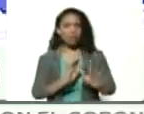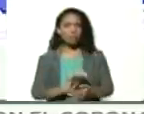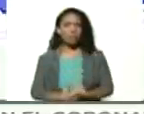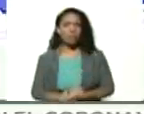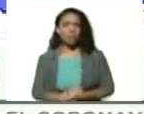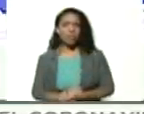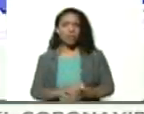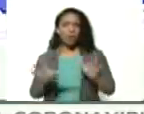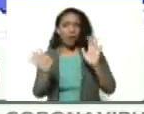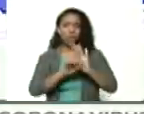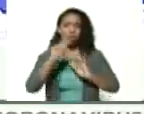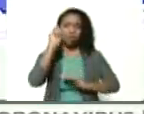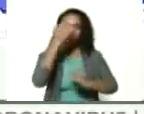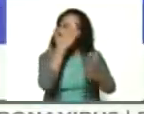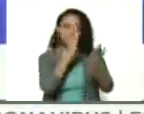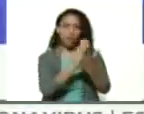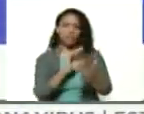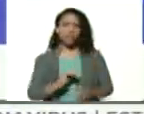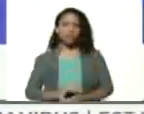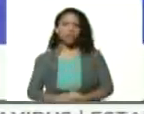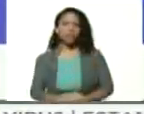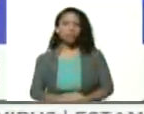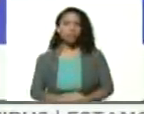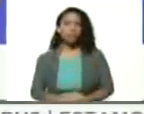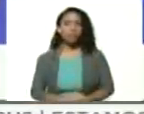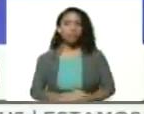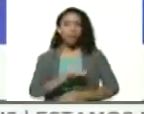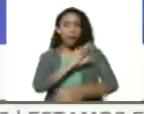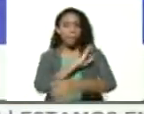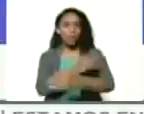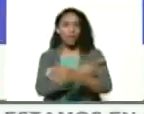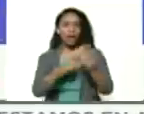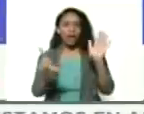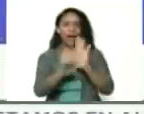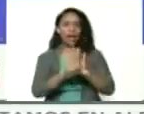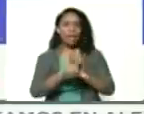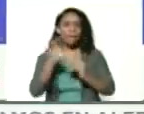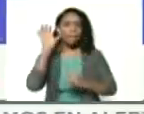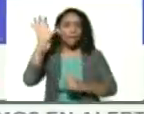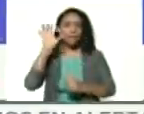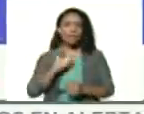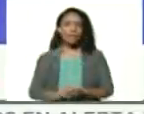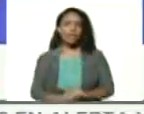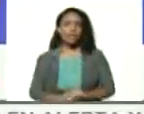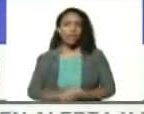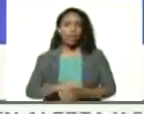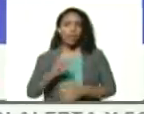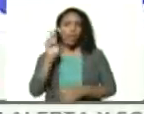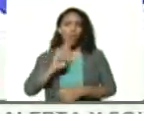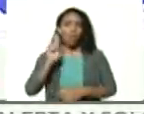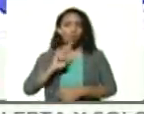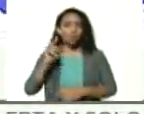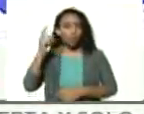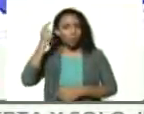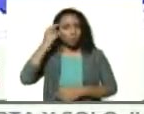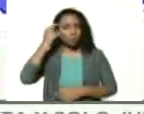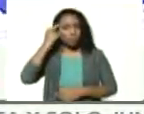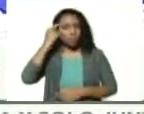con la Constitución al frente. El poder legislativo del país, en uso de sus facultades,